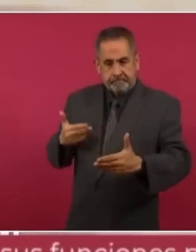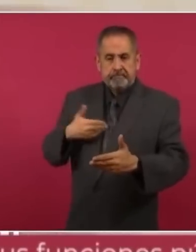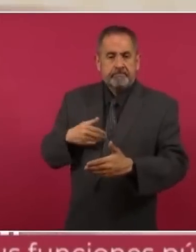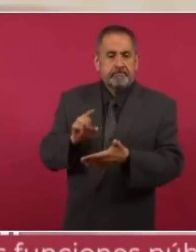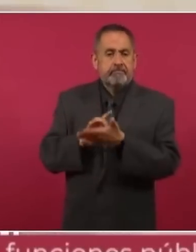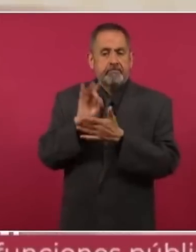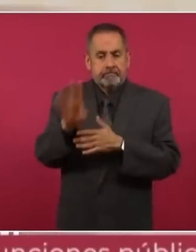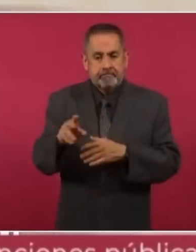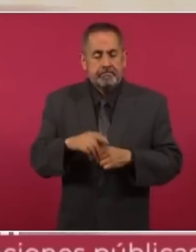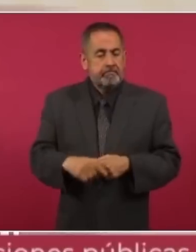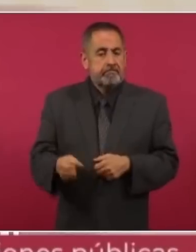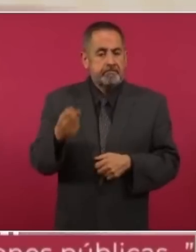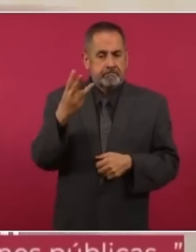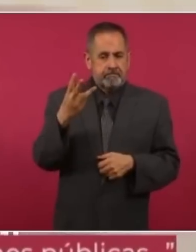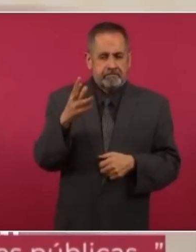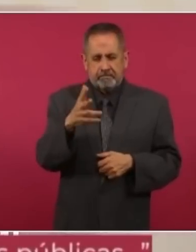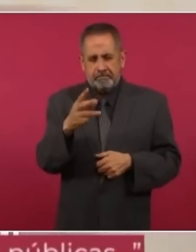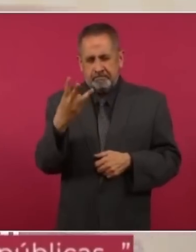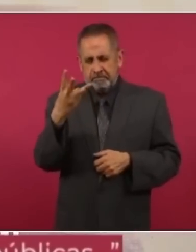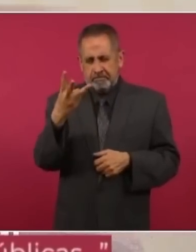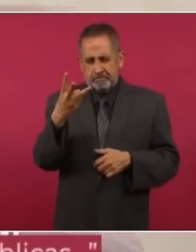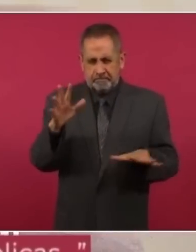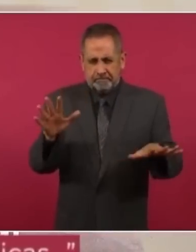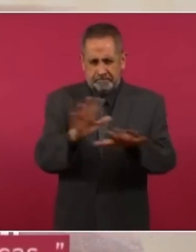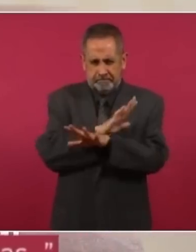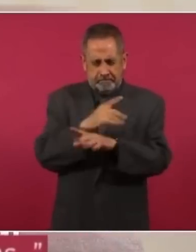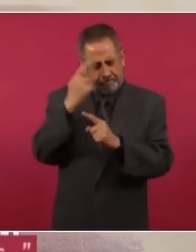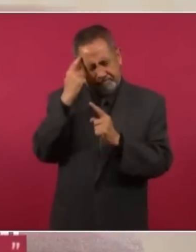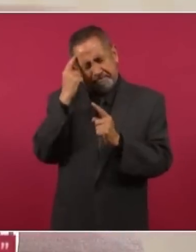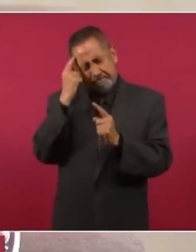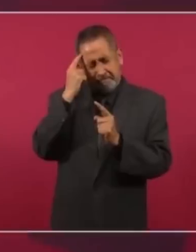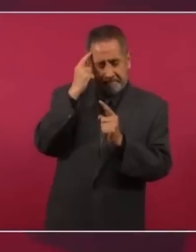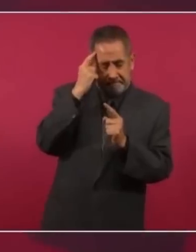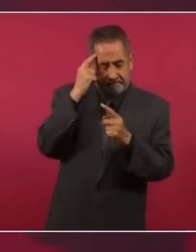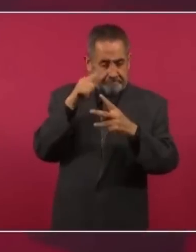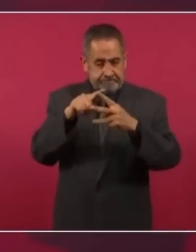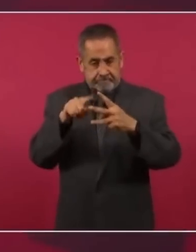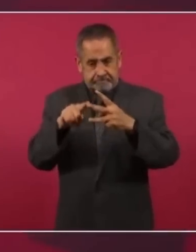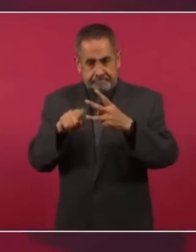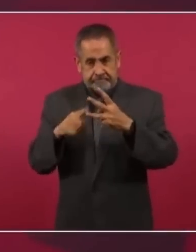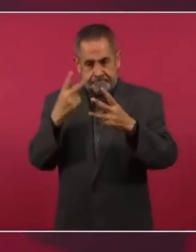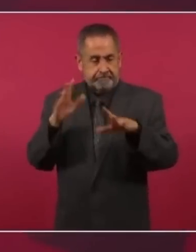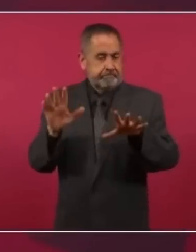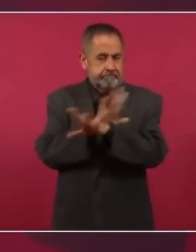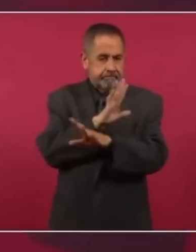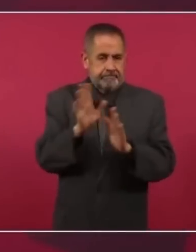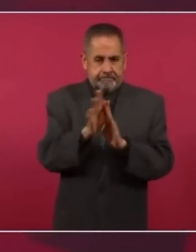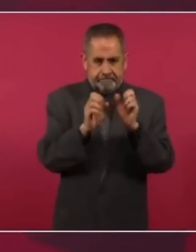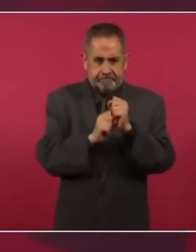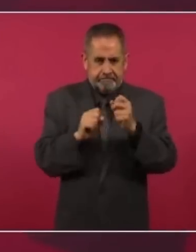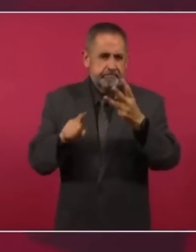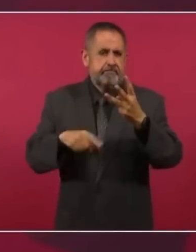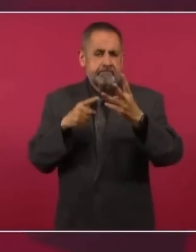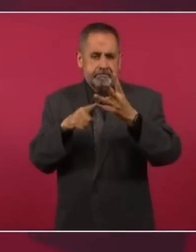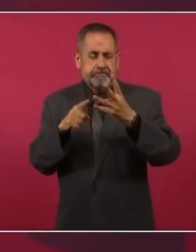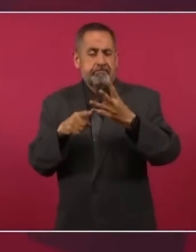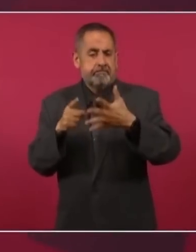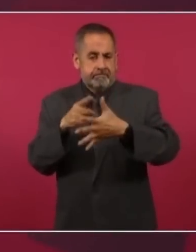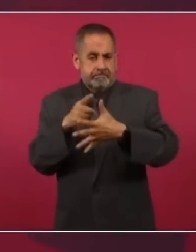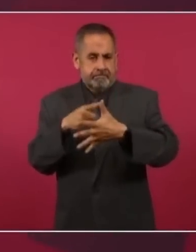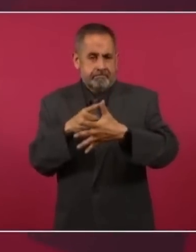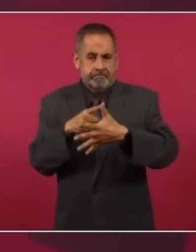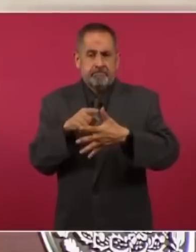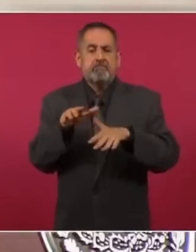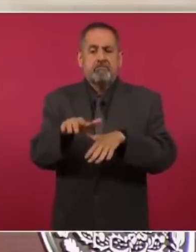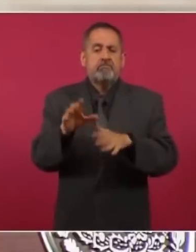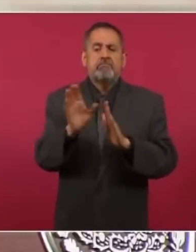enviar tres, cuando menos tres reformas hasta ahora, pero vienen otras de